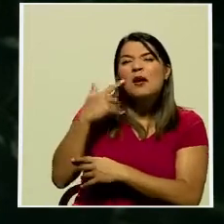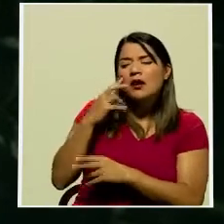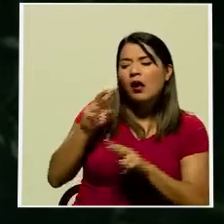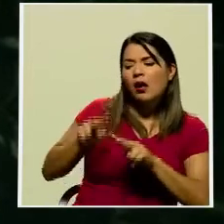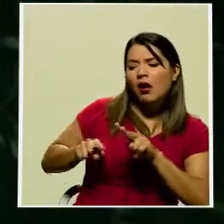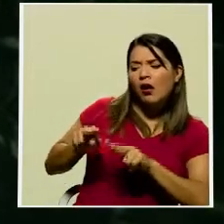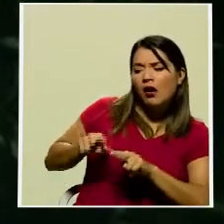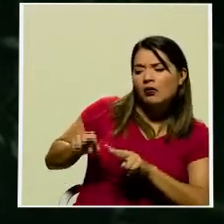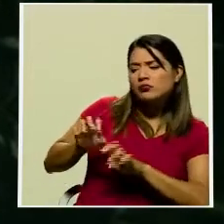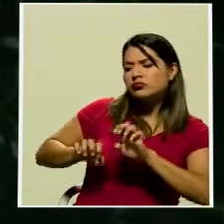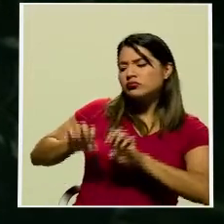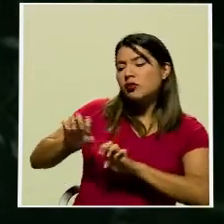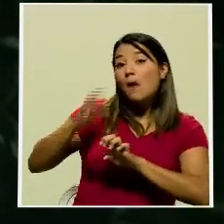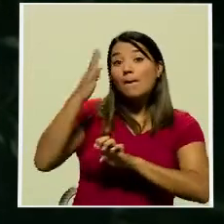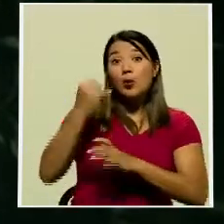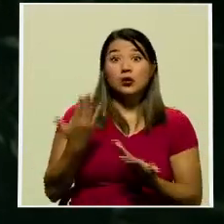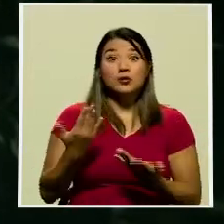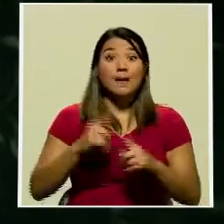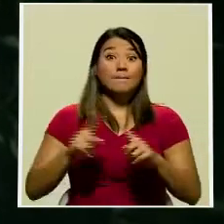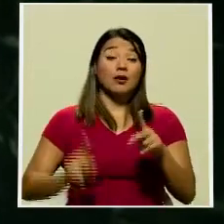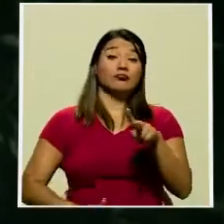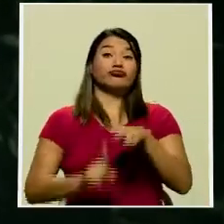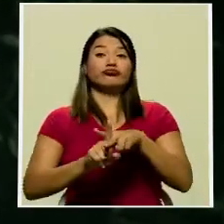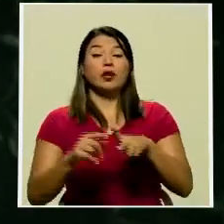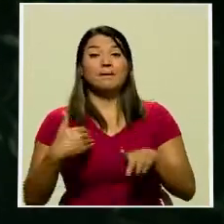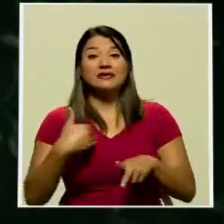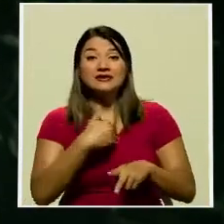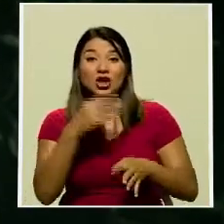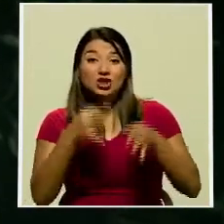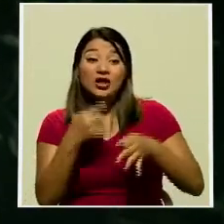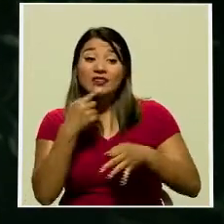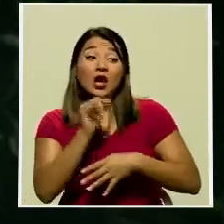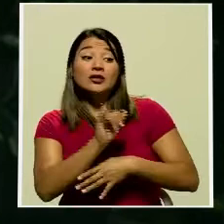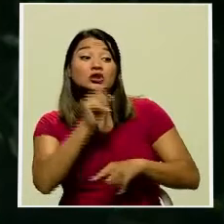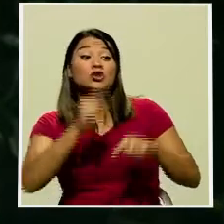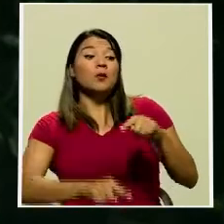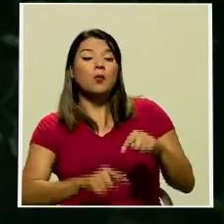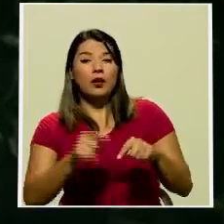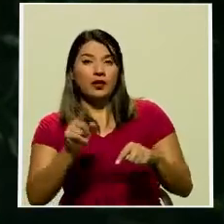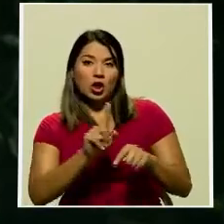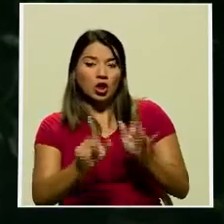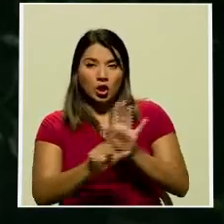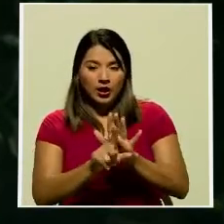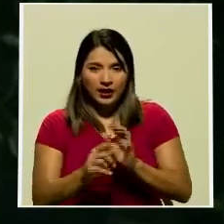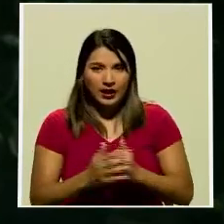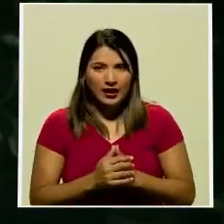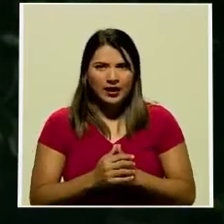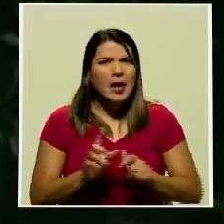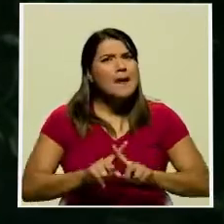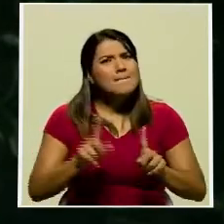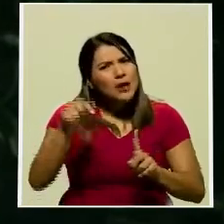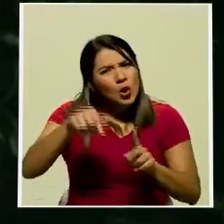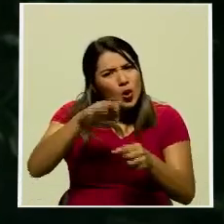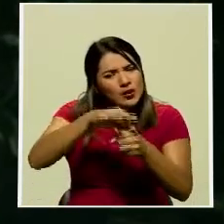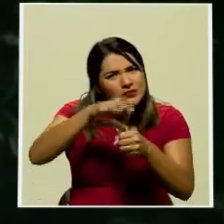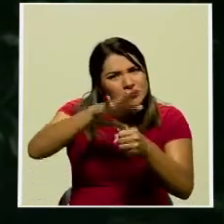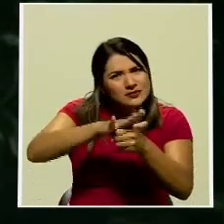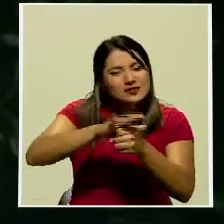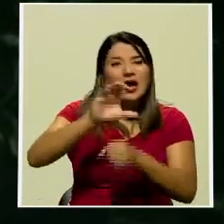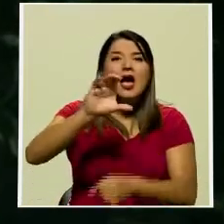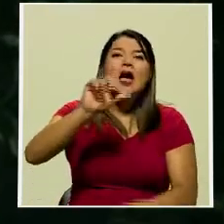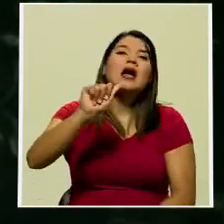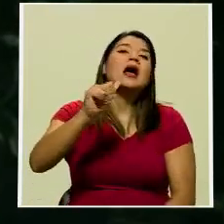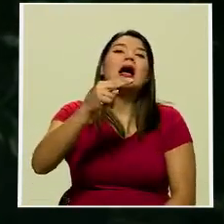ser una actividad ilegal. Lo cierto es que hay una gran ambigüedad. Hoy el cultivo y la comercialización del cáñamo y